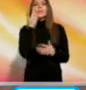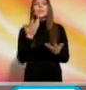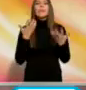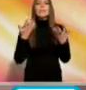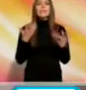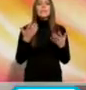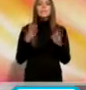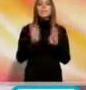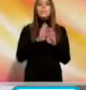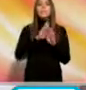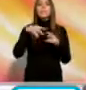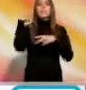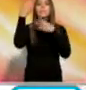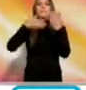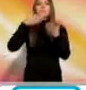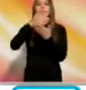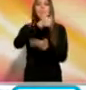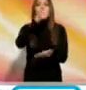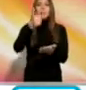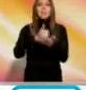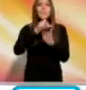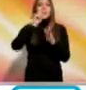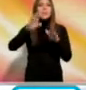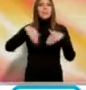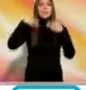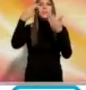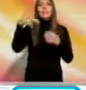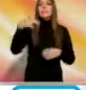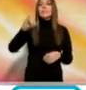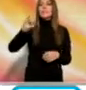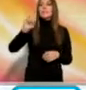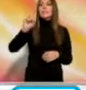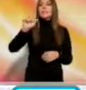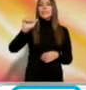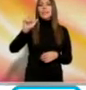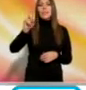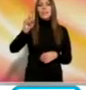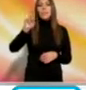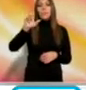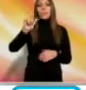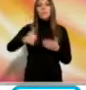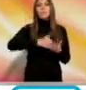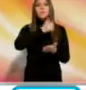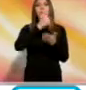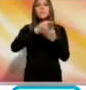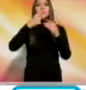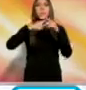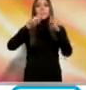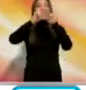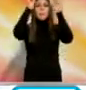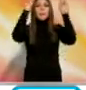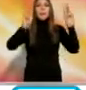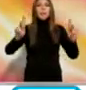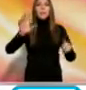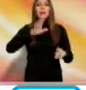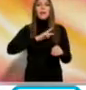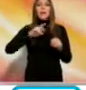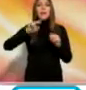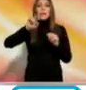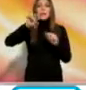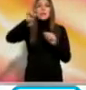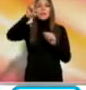ciudad. Finalmente llega a Isadora, ciudad donde los palacios tienen escaleras de